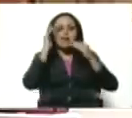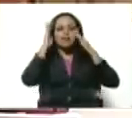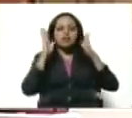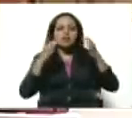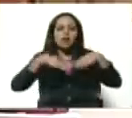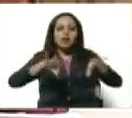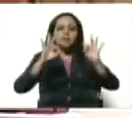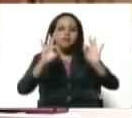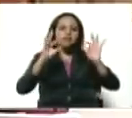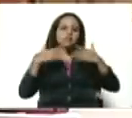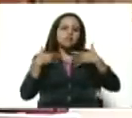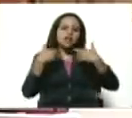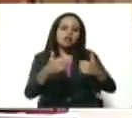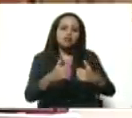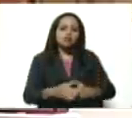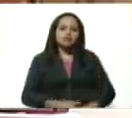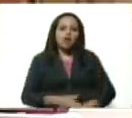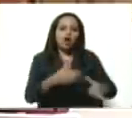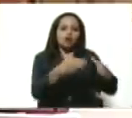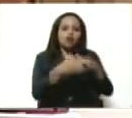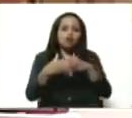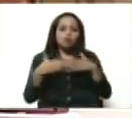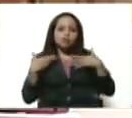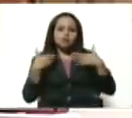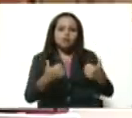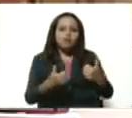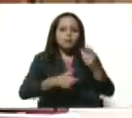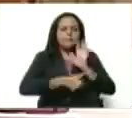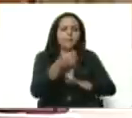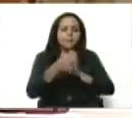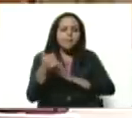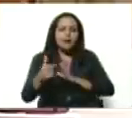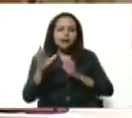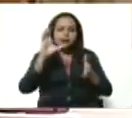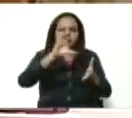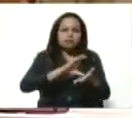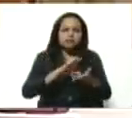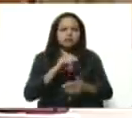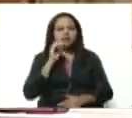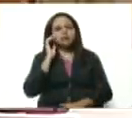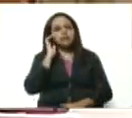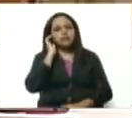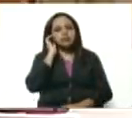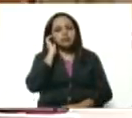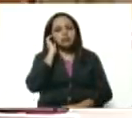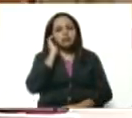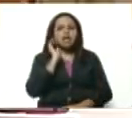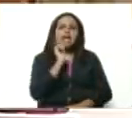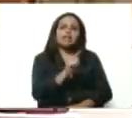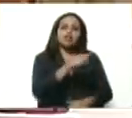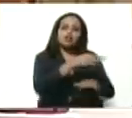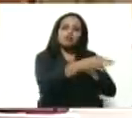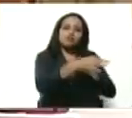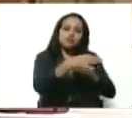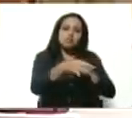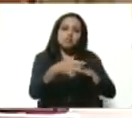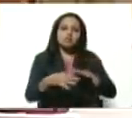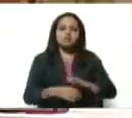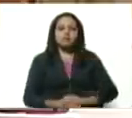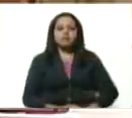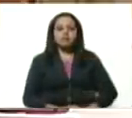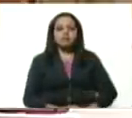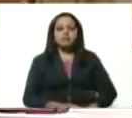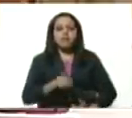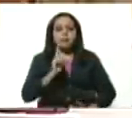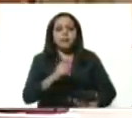especial en salud las brigadas de salud van a tener mayor concentración en estos municipios y estados vas a tener